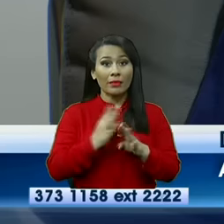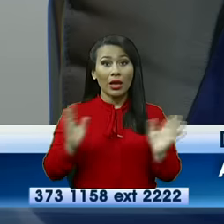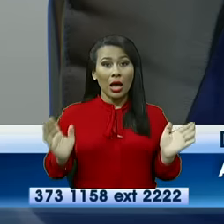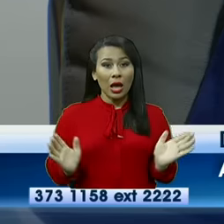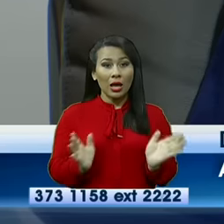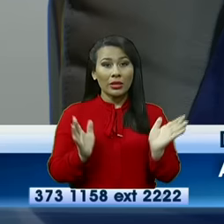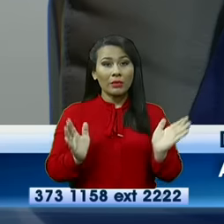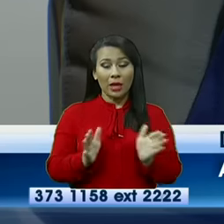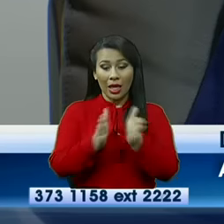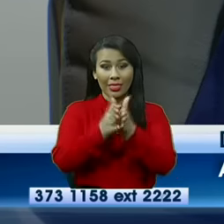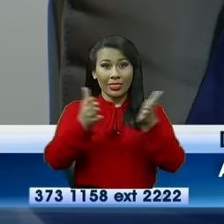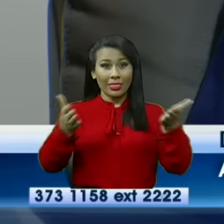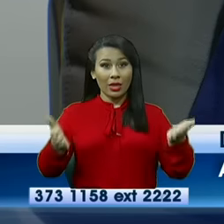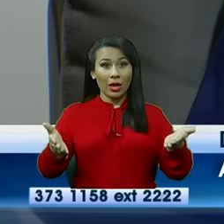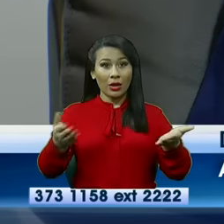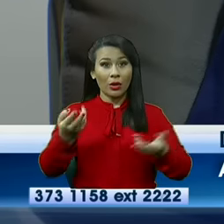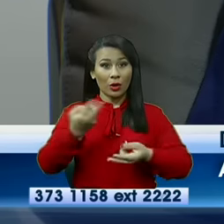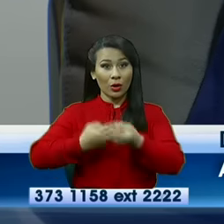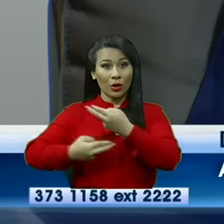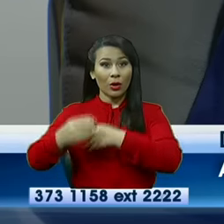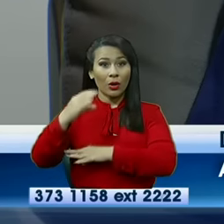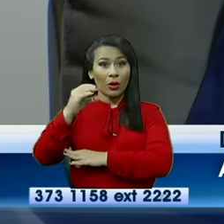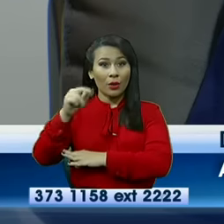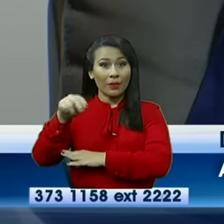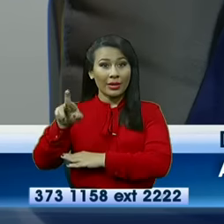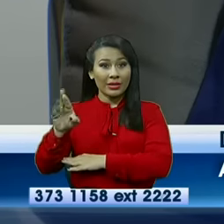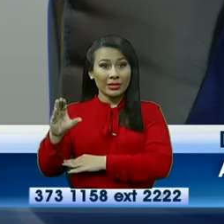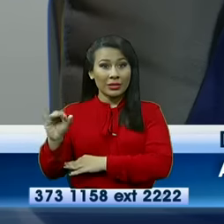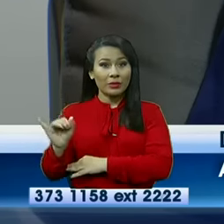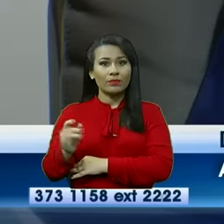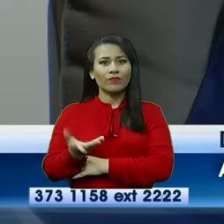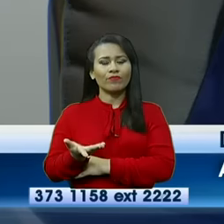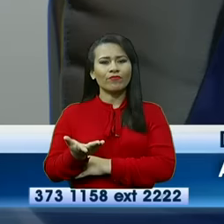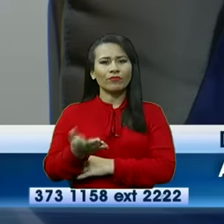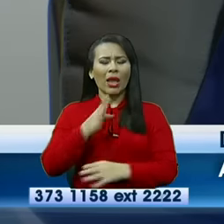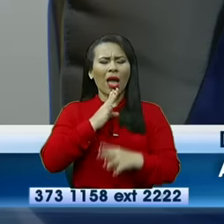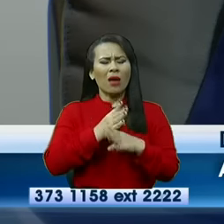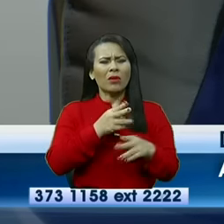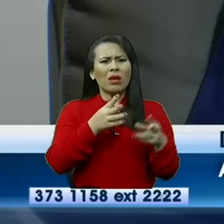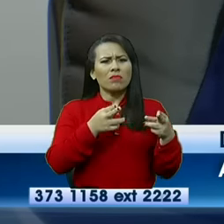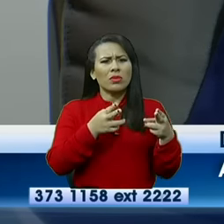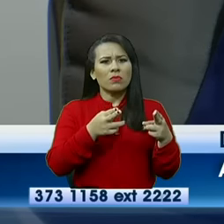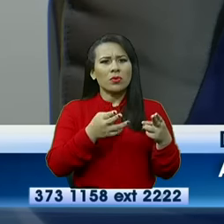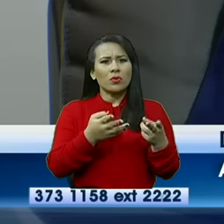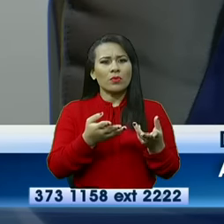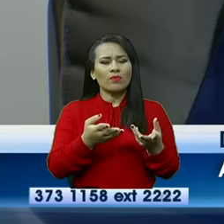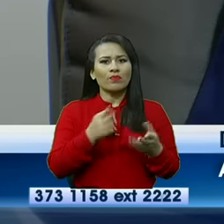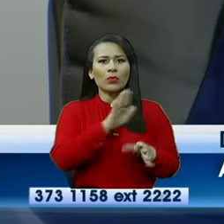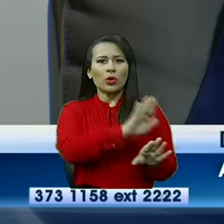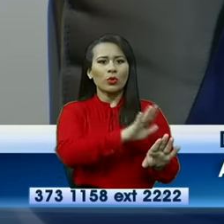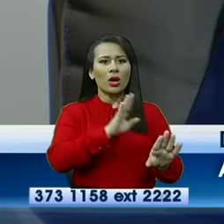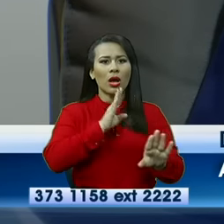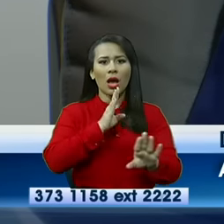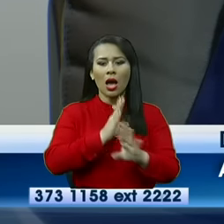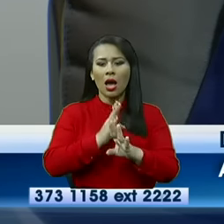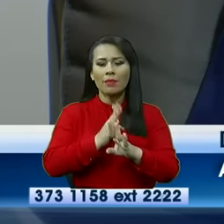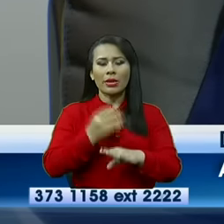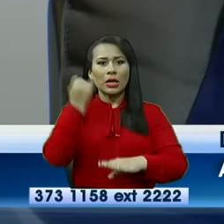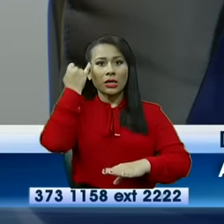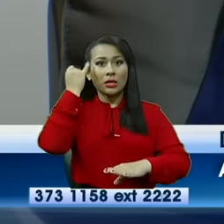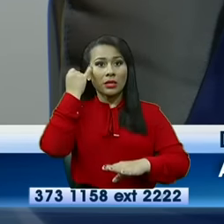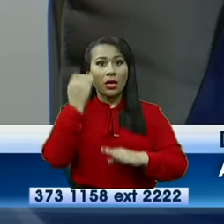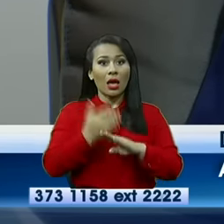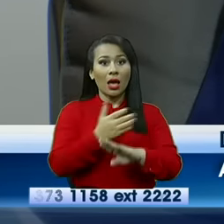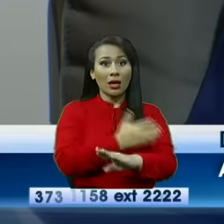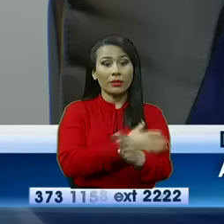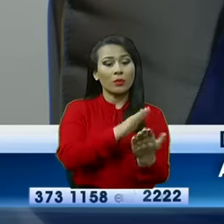el Diario del comercio fue un poco la reiteración de las propuestas que habían hecho en un